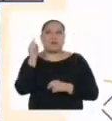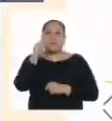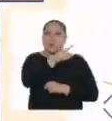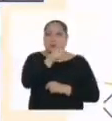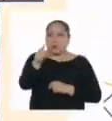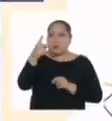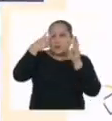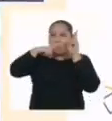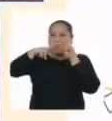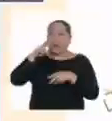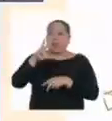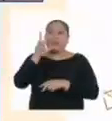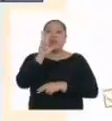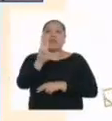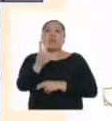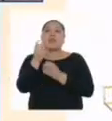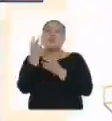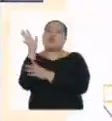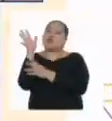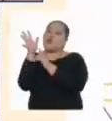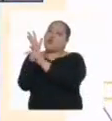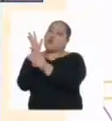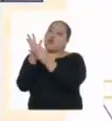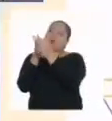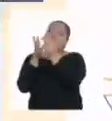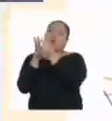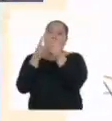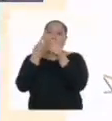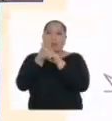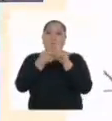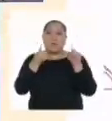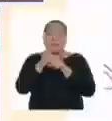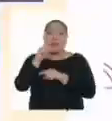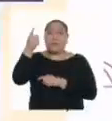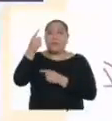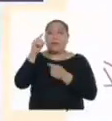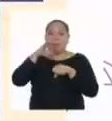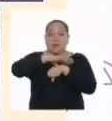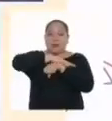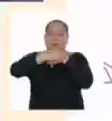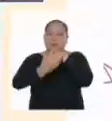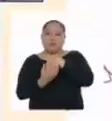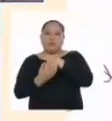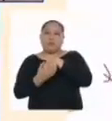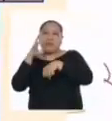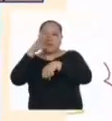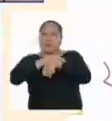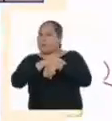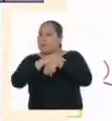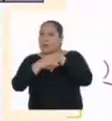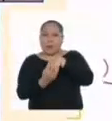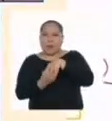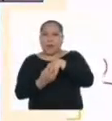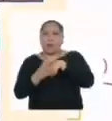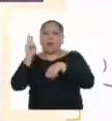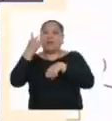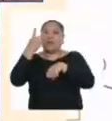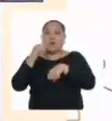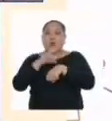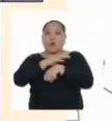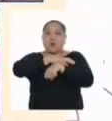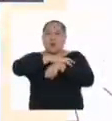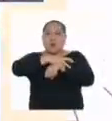Como pueden ver, tenemos 3 hojas diferentes. La primera está cubierta por completo, la segunda está